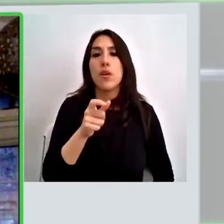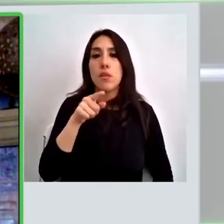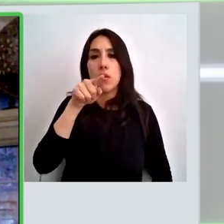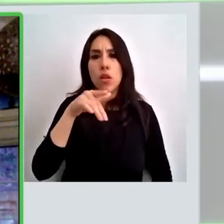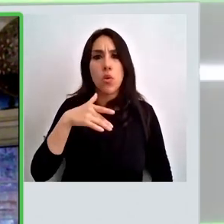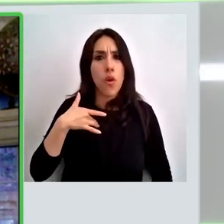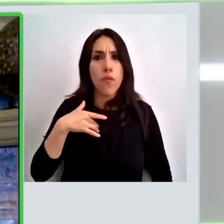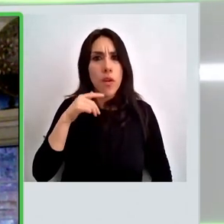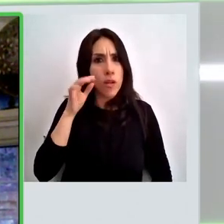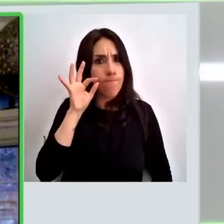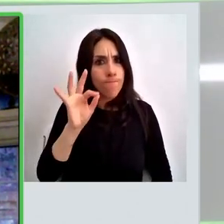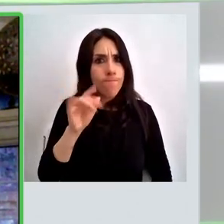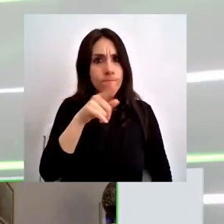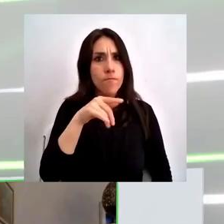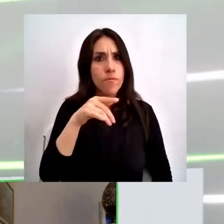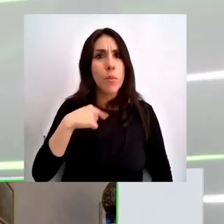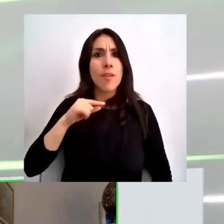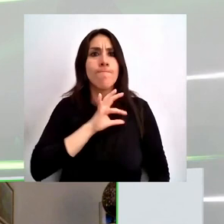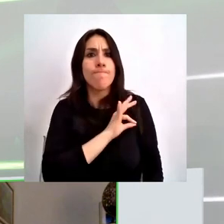dentro de las organizaciones